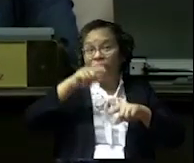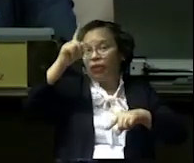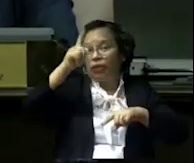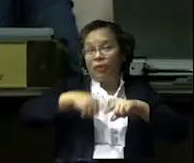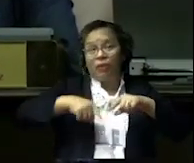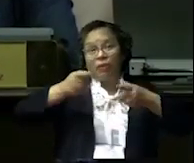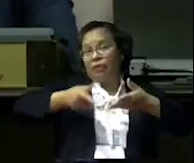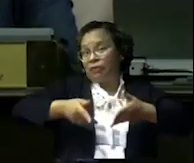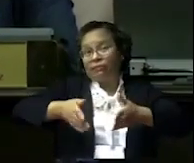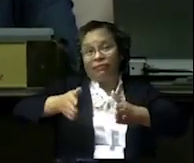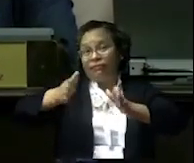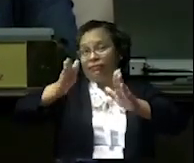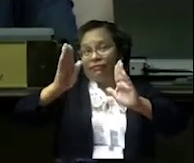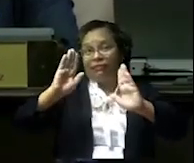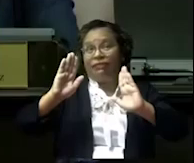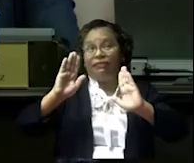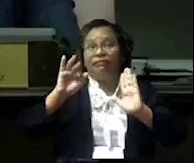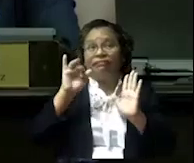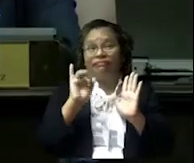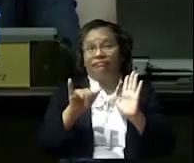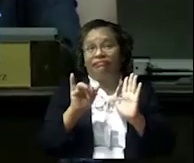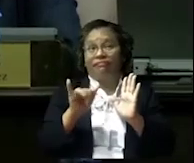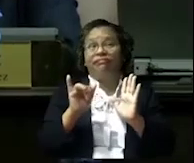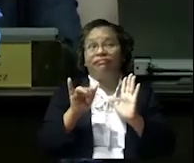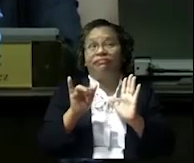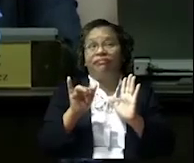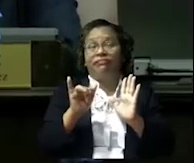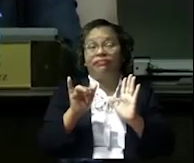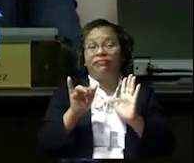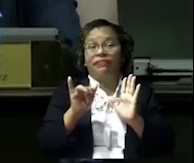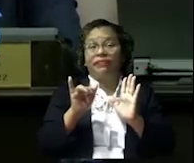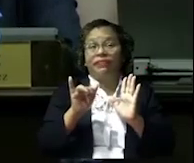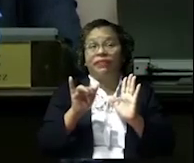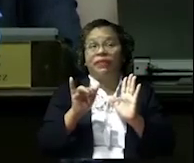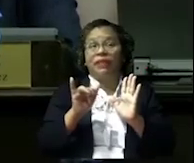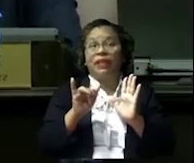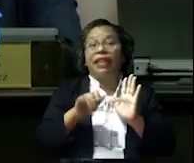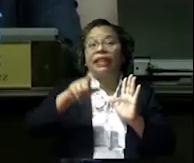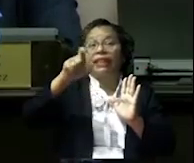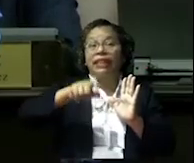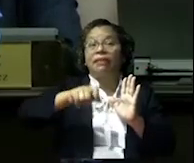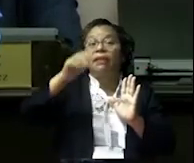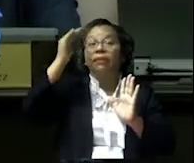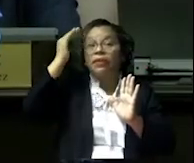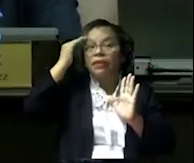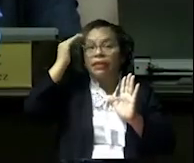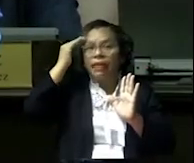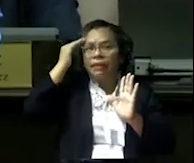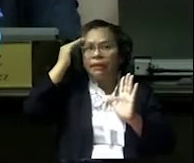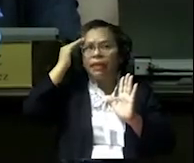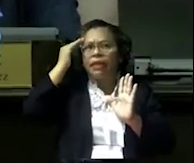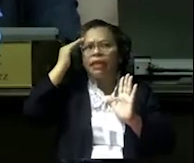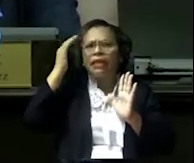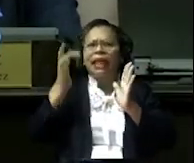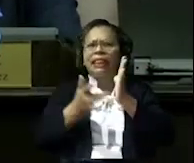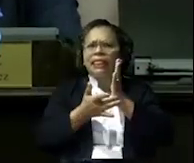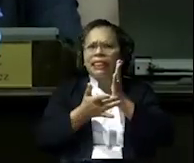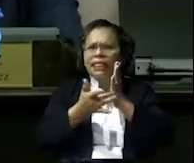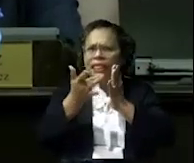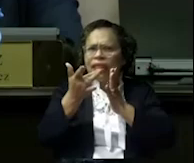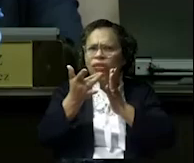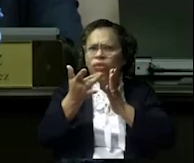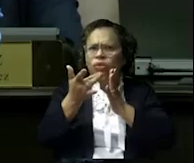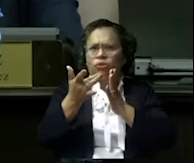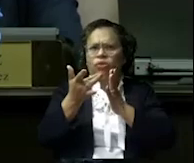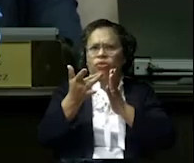viviendo y cohabitando con este ambiente. Tenemos que saber el tipo de frecuencia a la que está transmitiendo